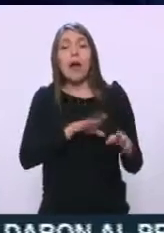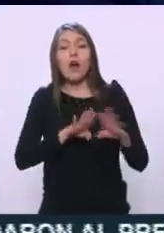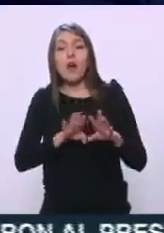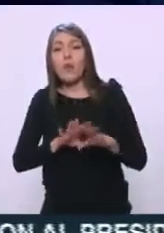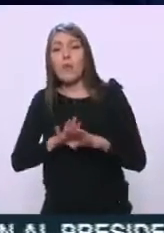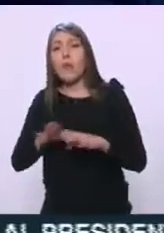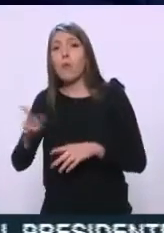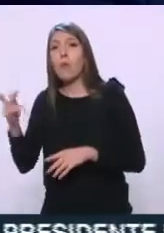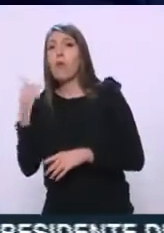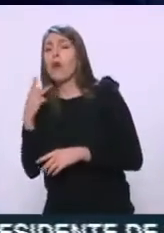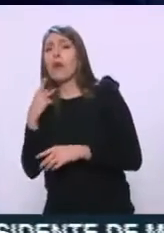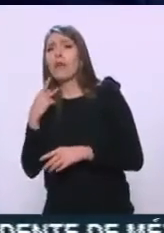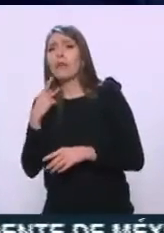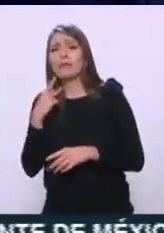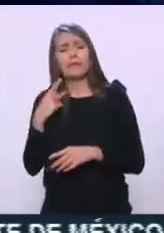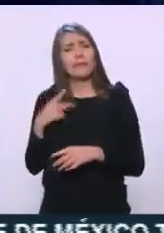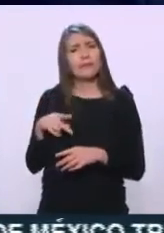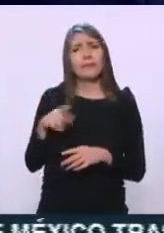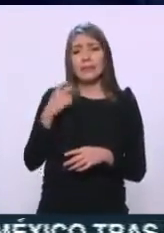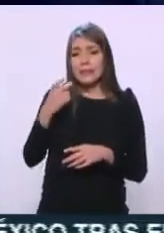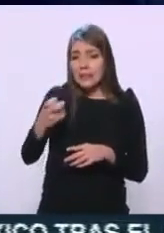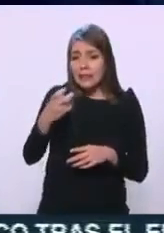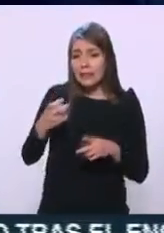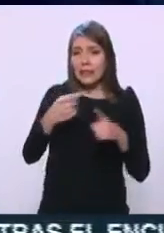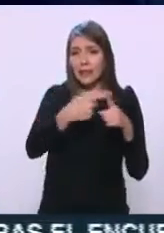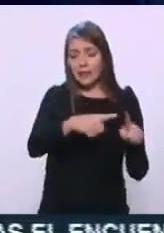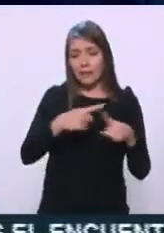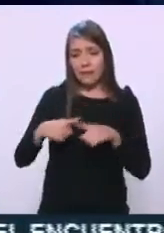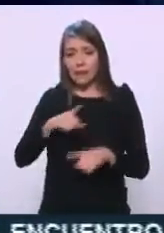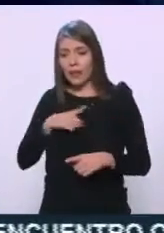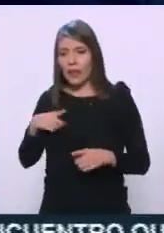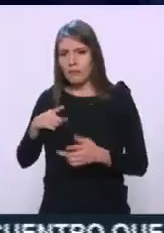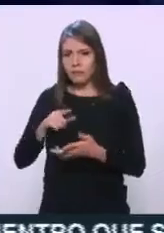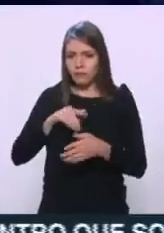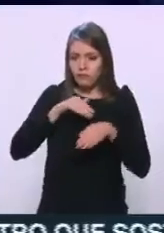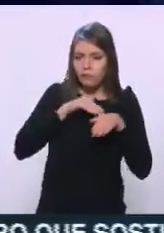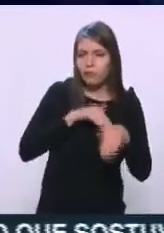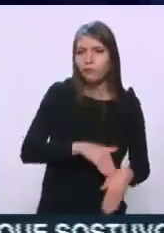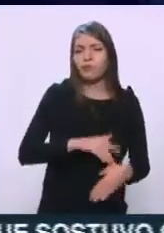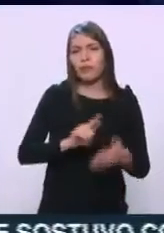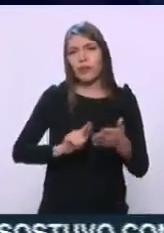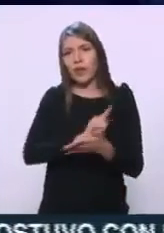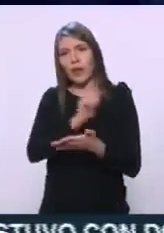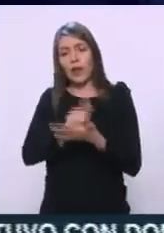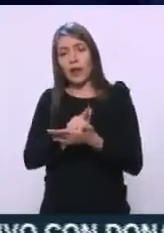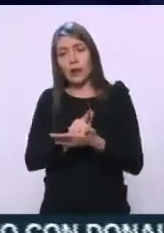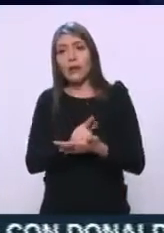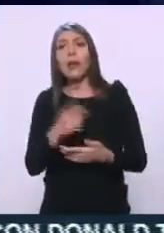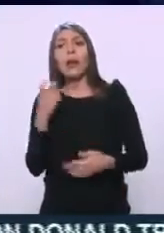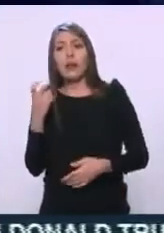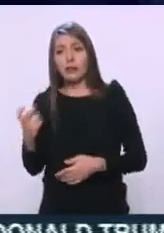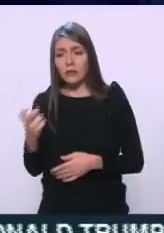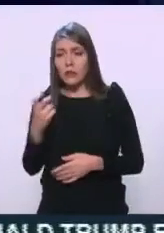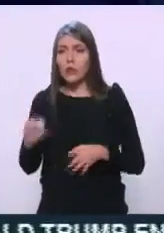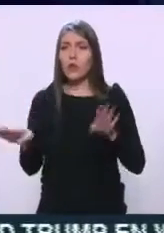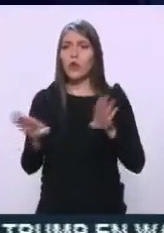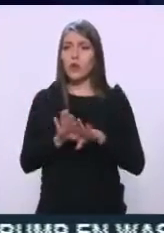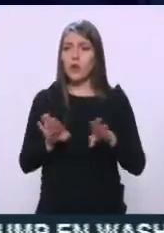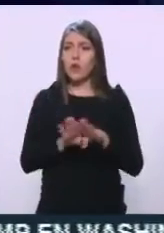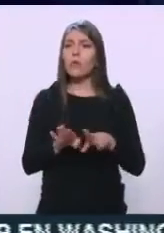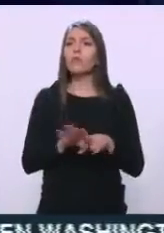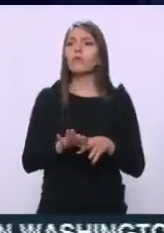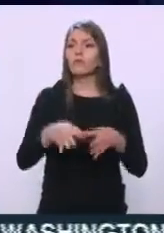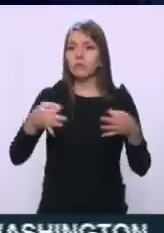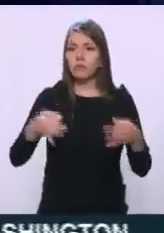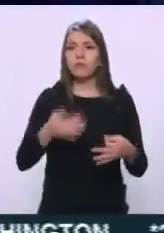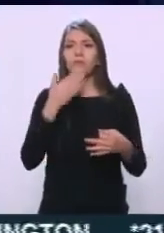una gran diferencia, pero claro que hay que cumplir con la ley. Y me parece que esto también habla de principios, Juan. Habla de